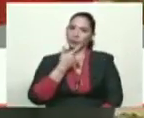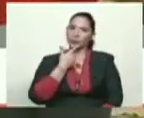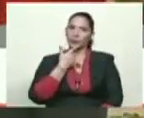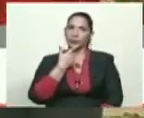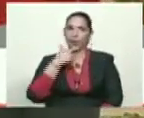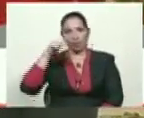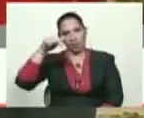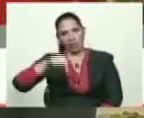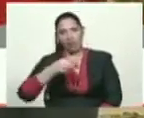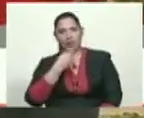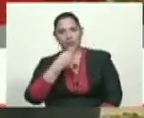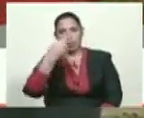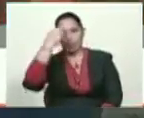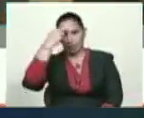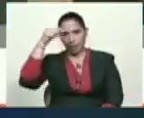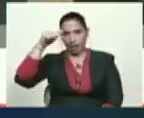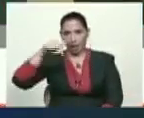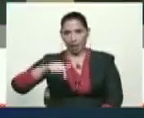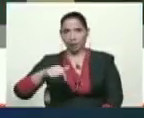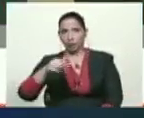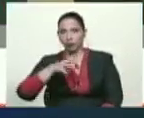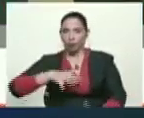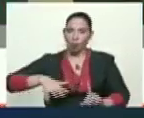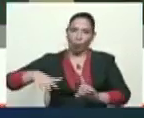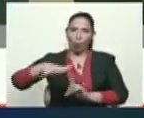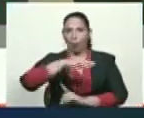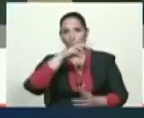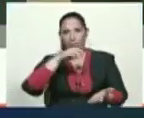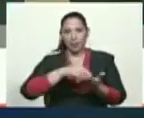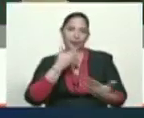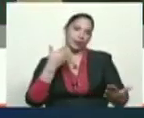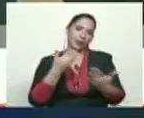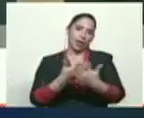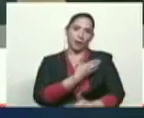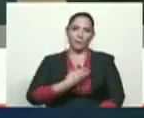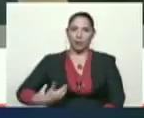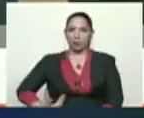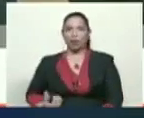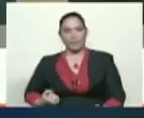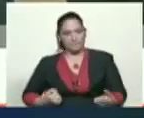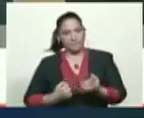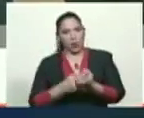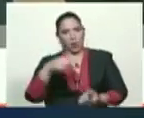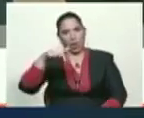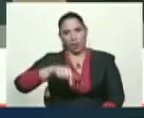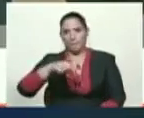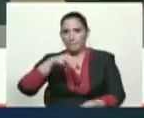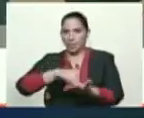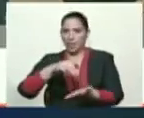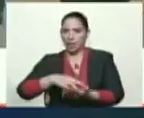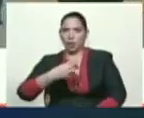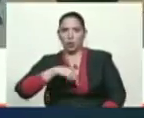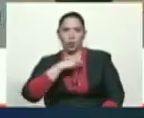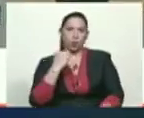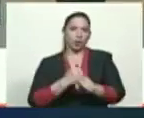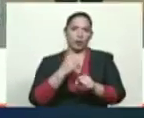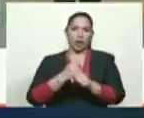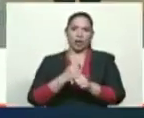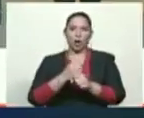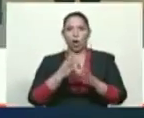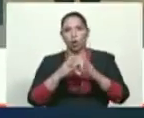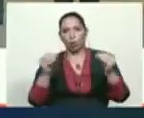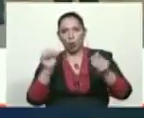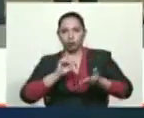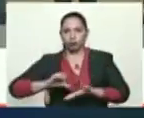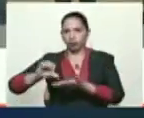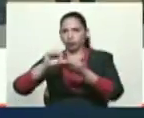desde los teques para todas miranda gracias presidente y cuente con que mirando vamos a trabajar por poner todas las ciudades